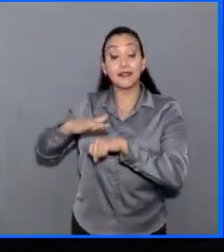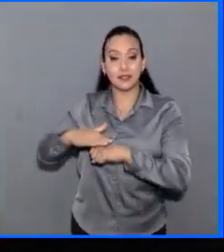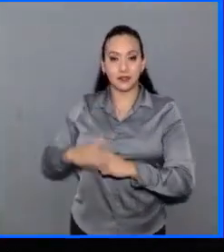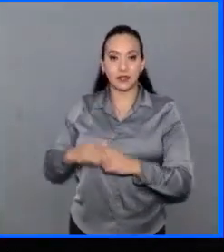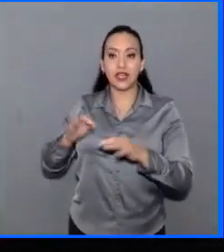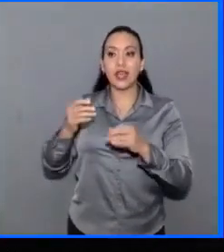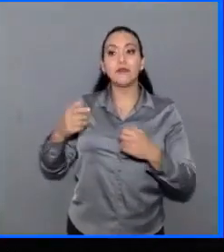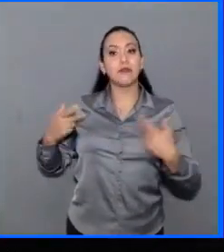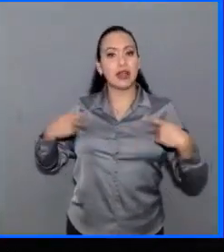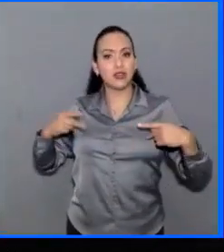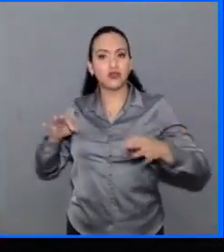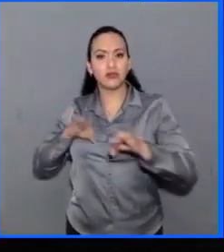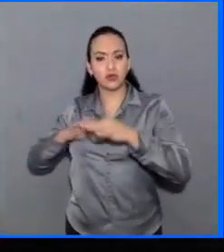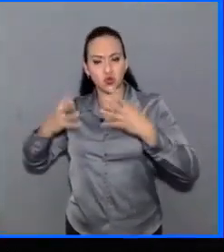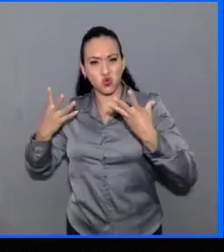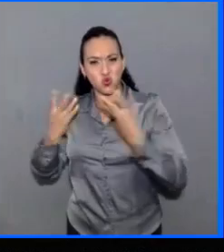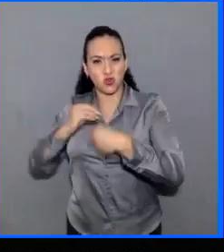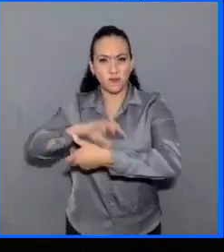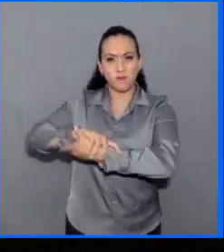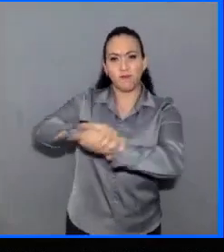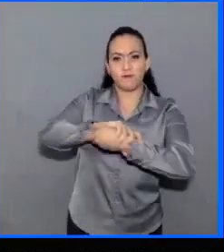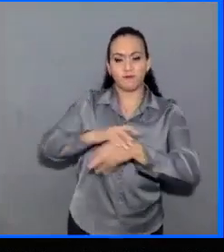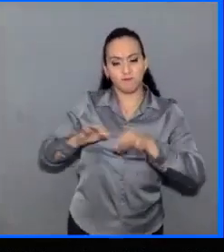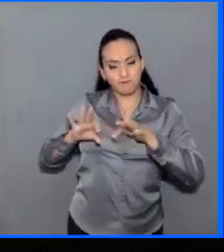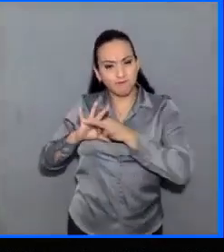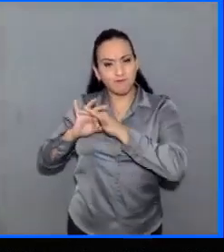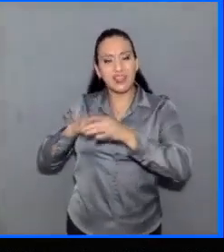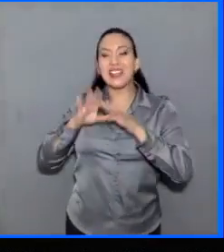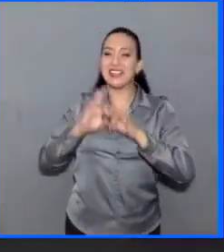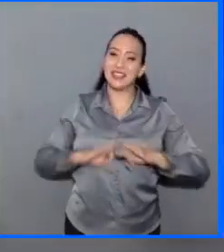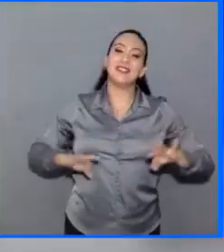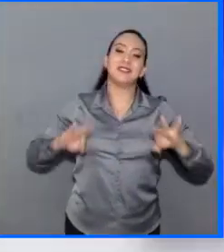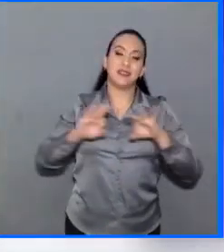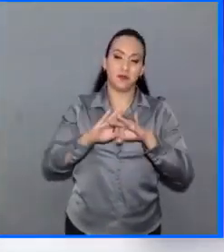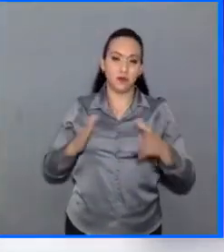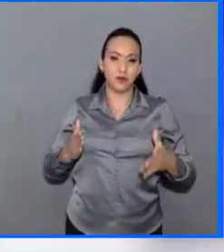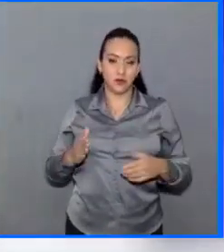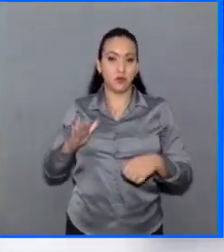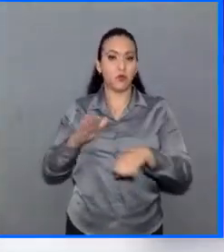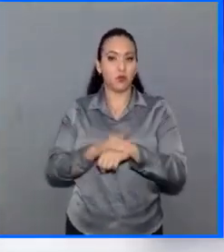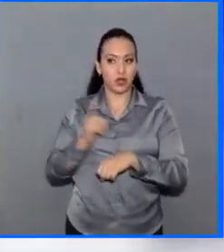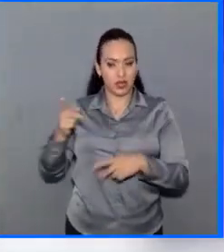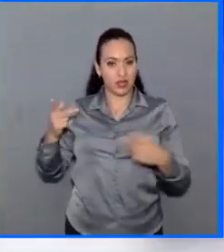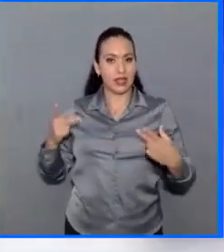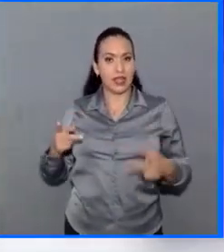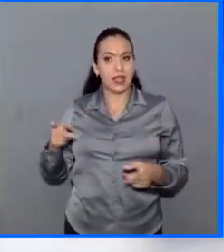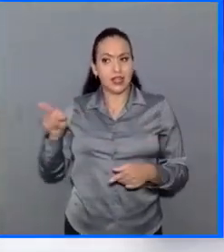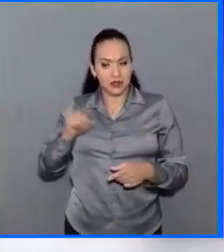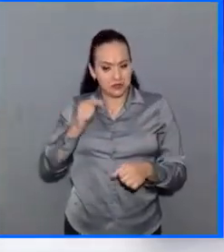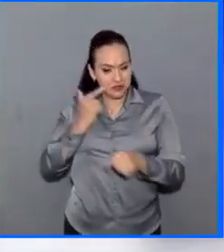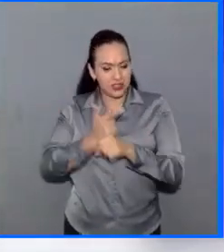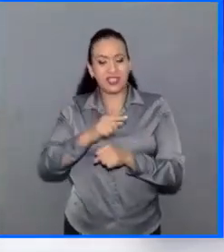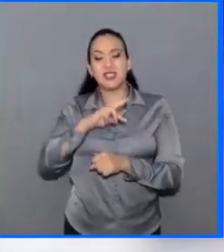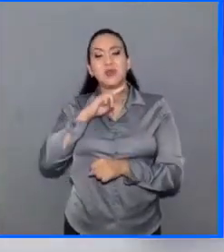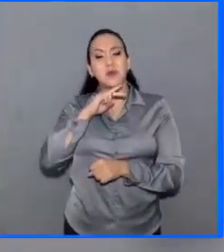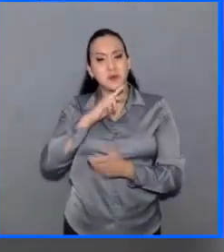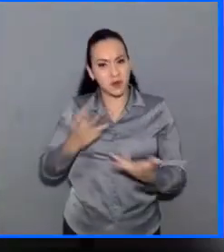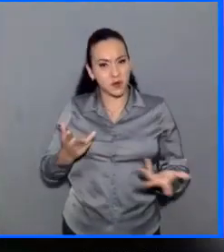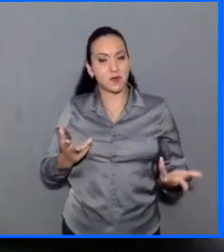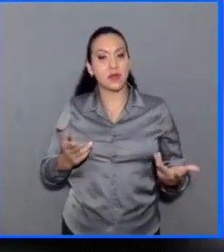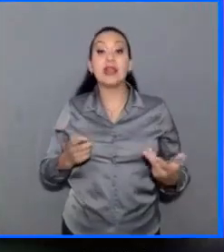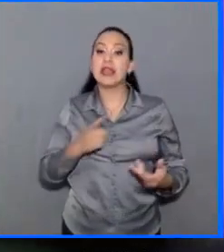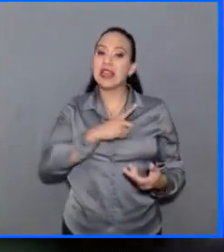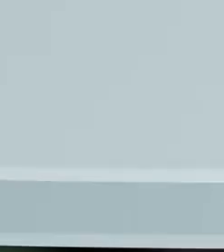para superar los problemas estructurales que enfrentan los países que integran la cumbre y para garantizar el respeto al Estado de